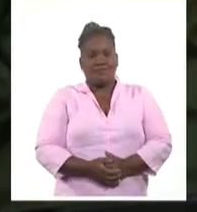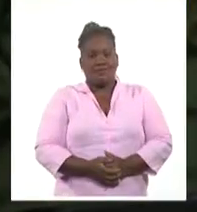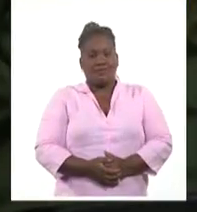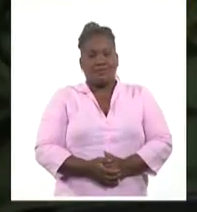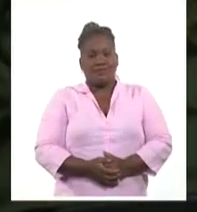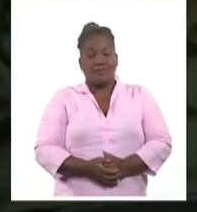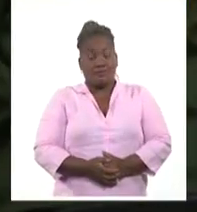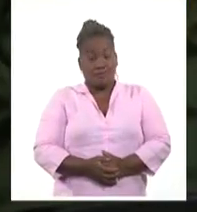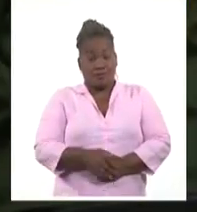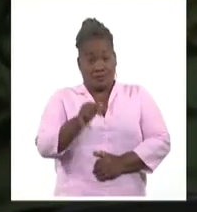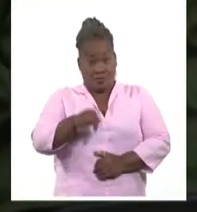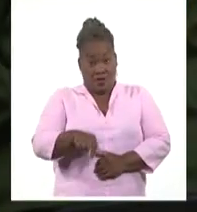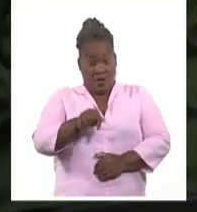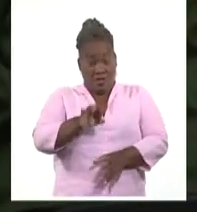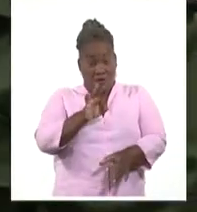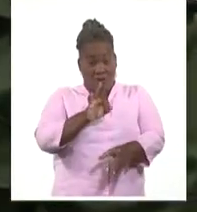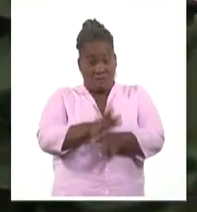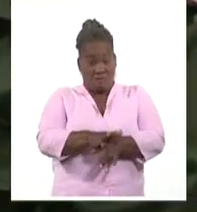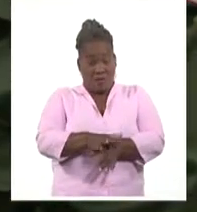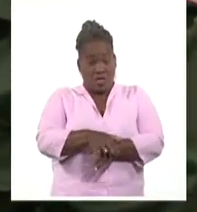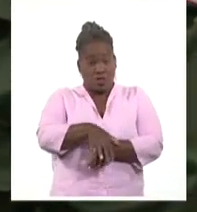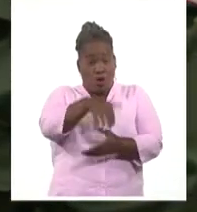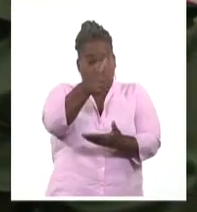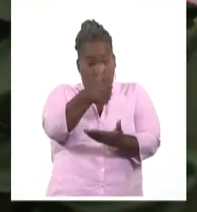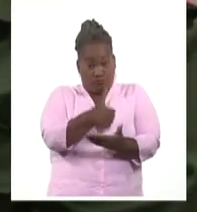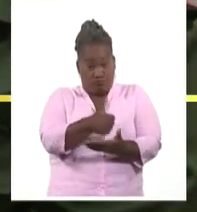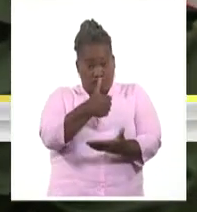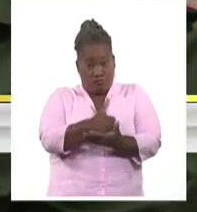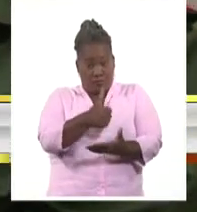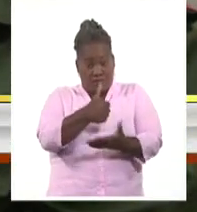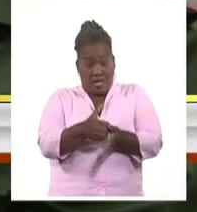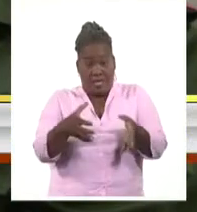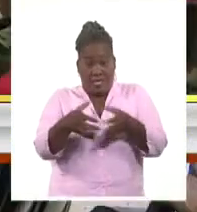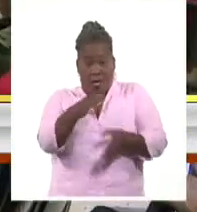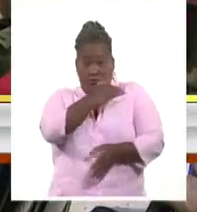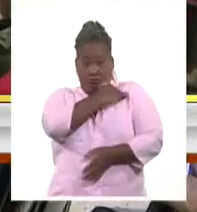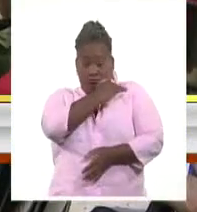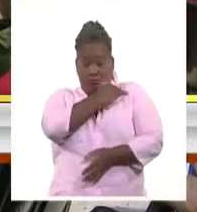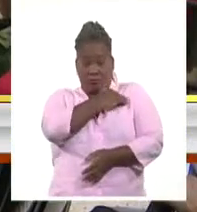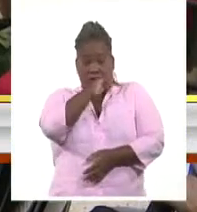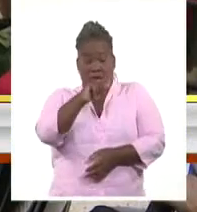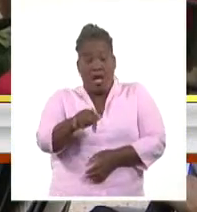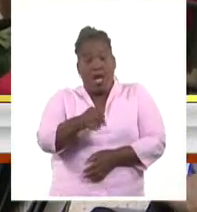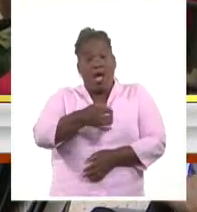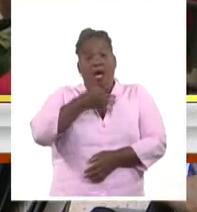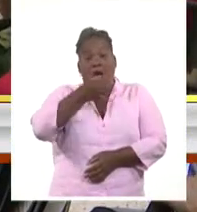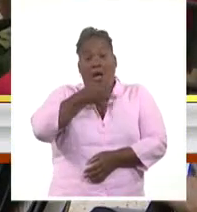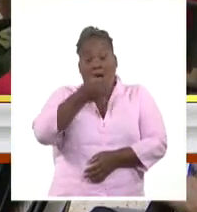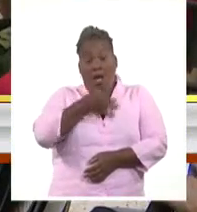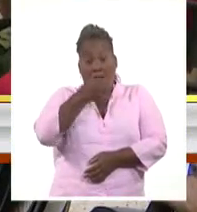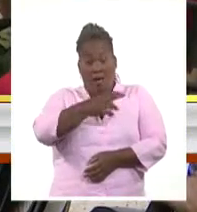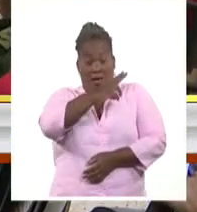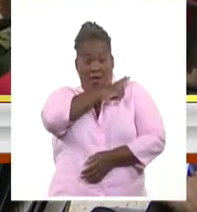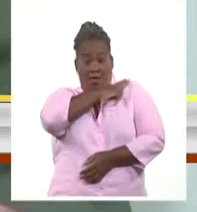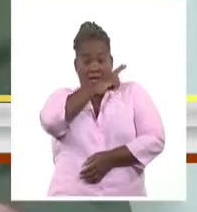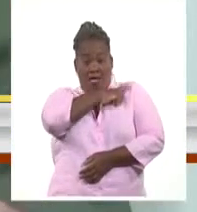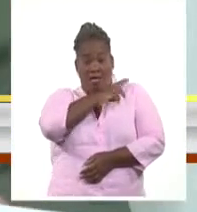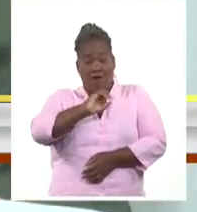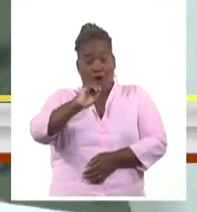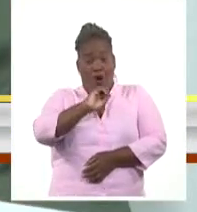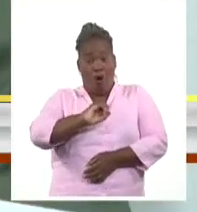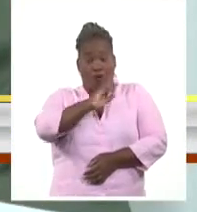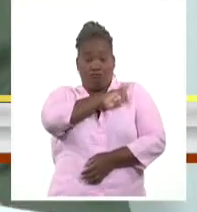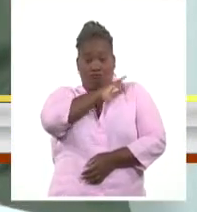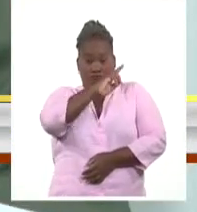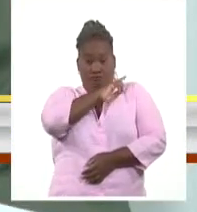La jornada comenzó en la sede del Estado Mayor Nacional de la Defensa Civil con una alocución del jefe de ese órgano de dirección, General